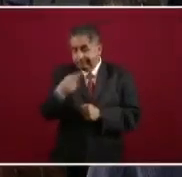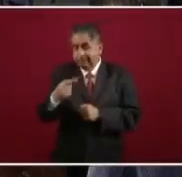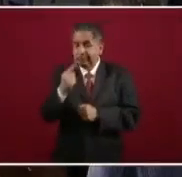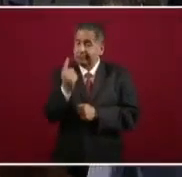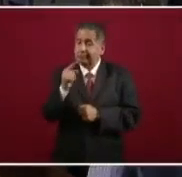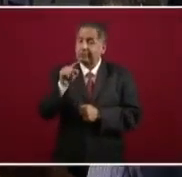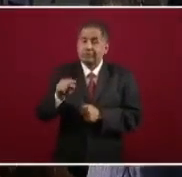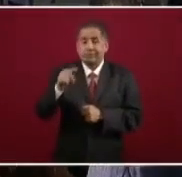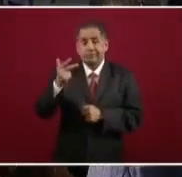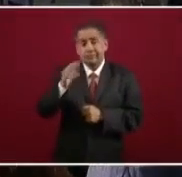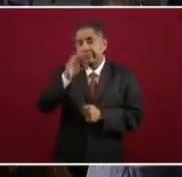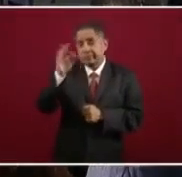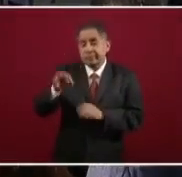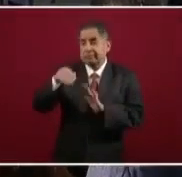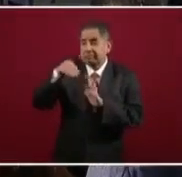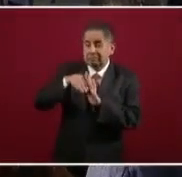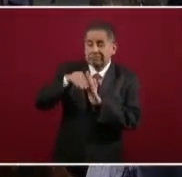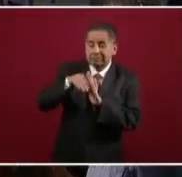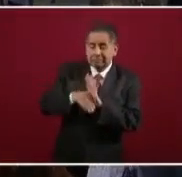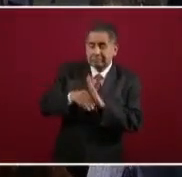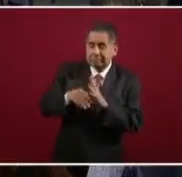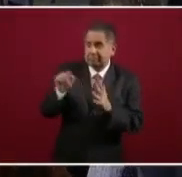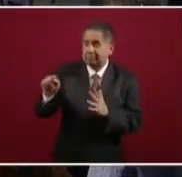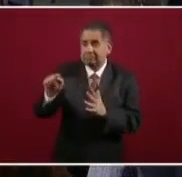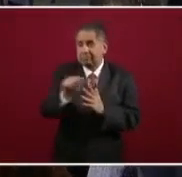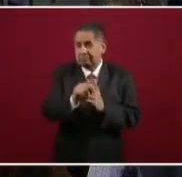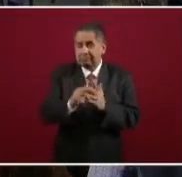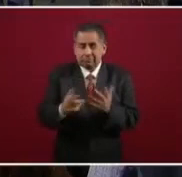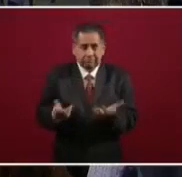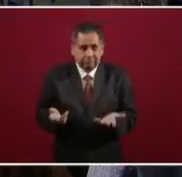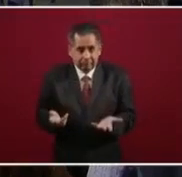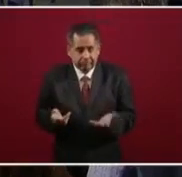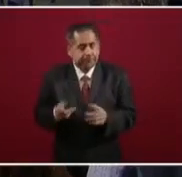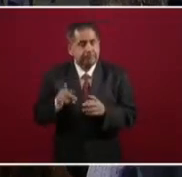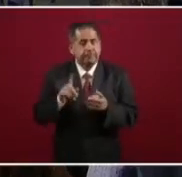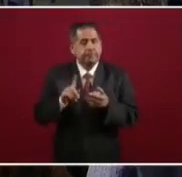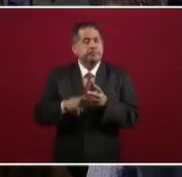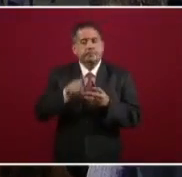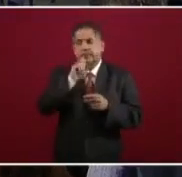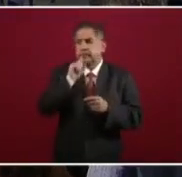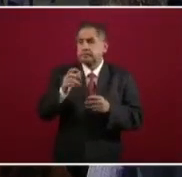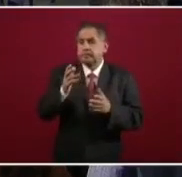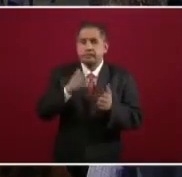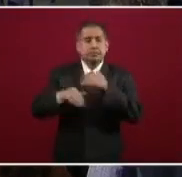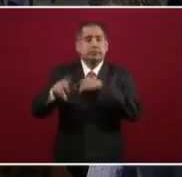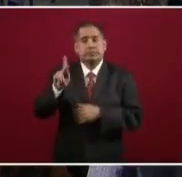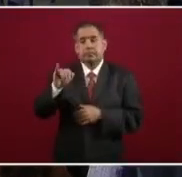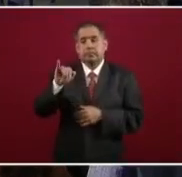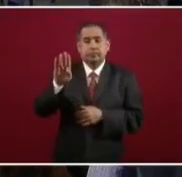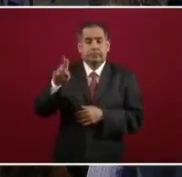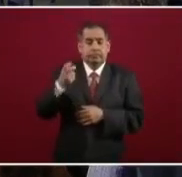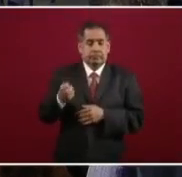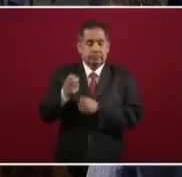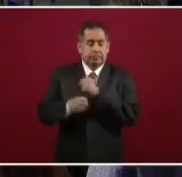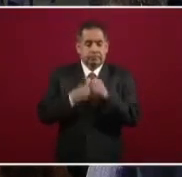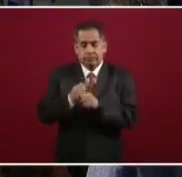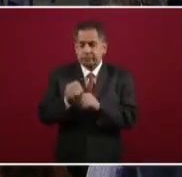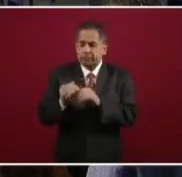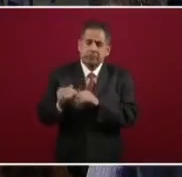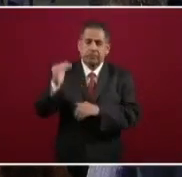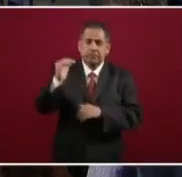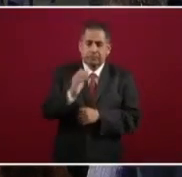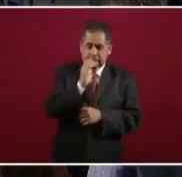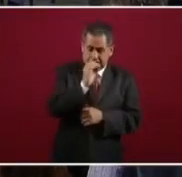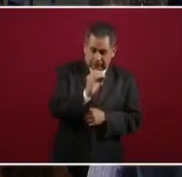1.8 por ciento de acuerdo con esto el crecimiento del pib durante este trimestre fue solamente del